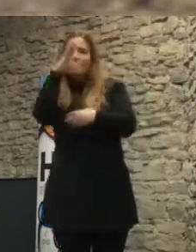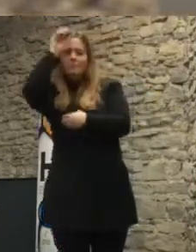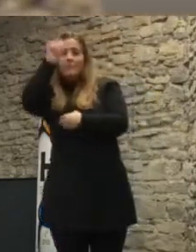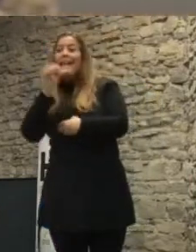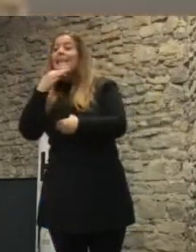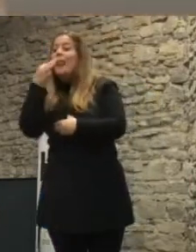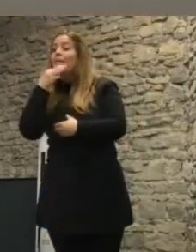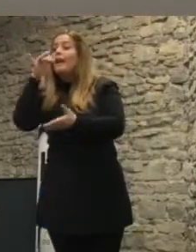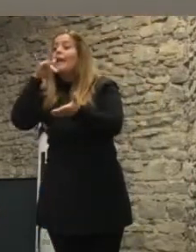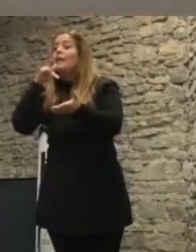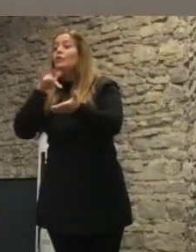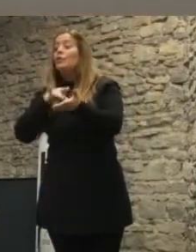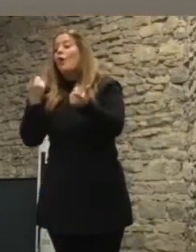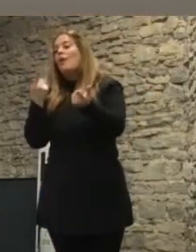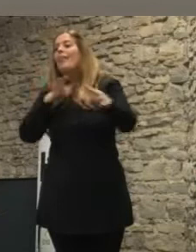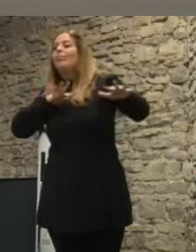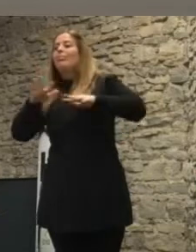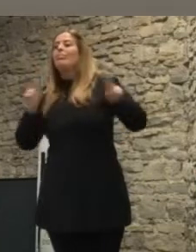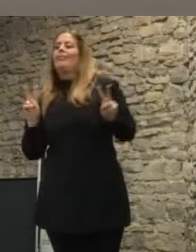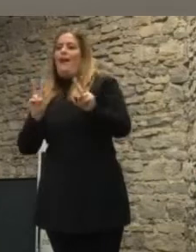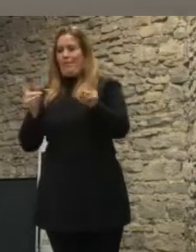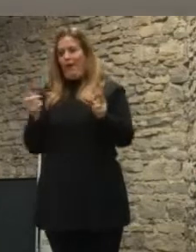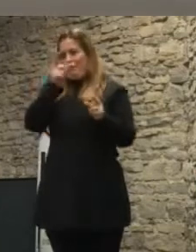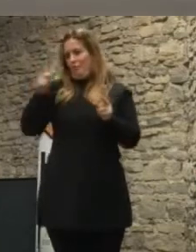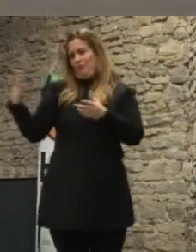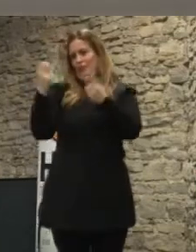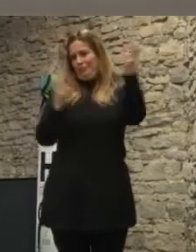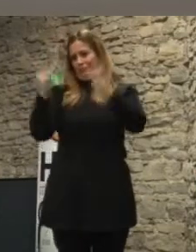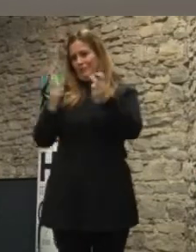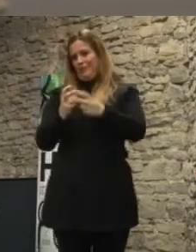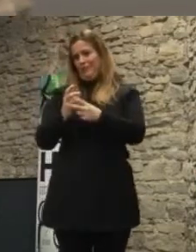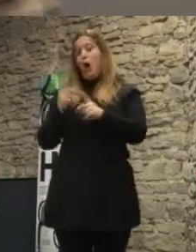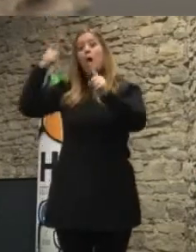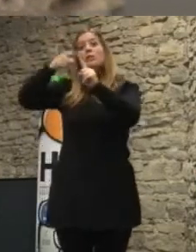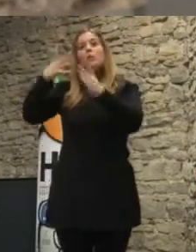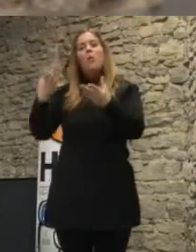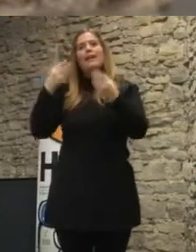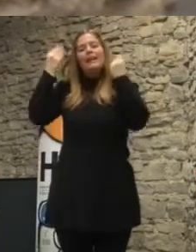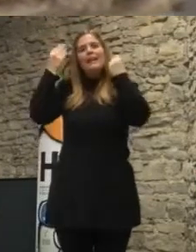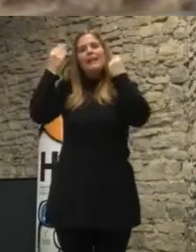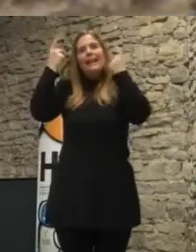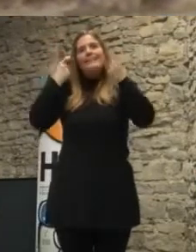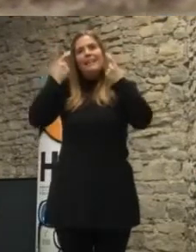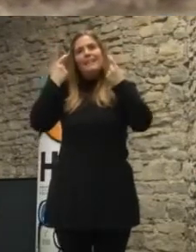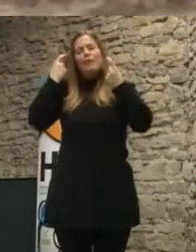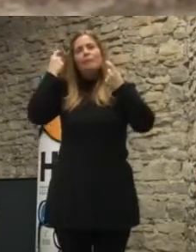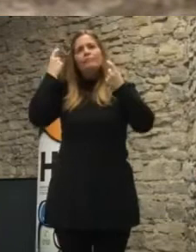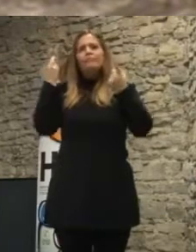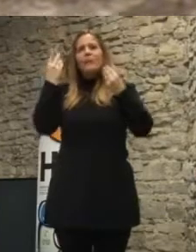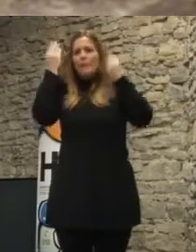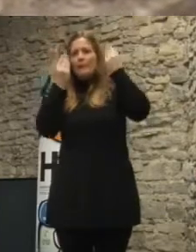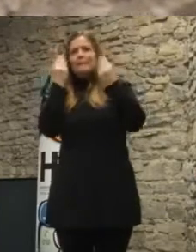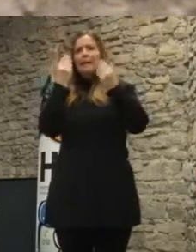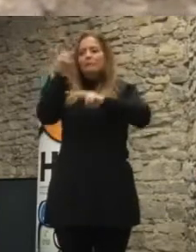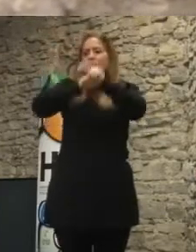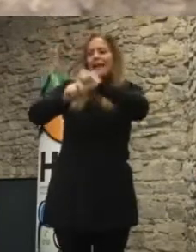haremos una dinámica con toda la gente que estéis, precisamente buscando y tratando de reflexionar para ver estrategias que faciliten